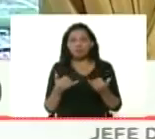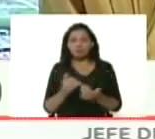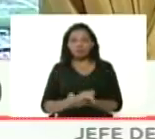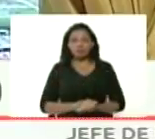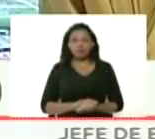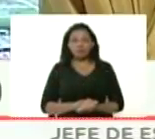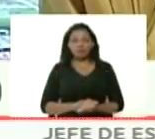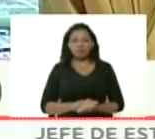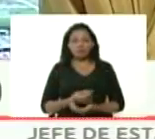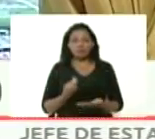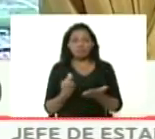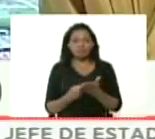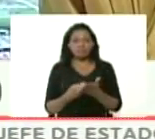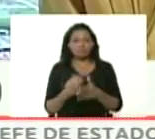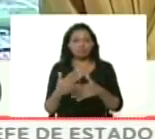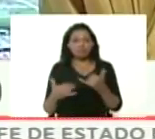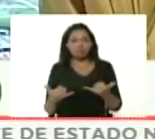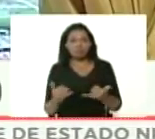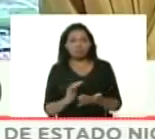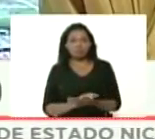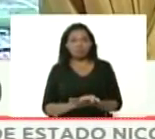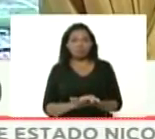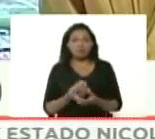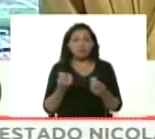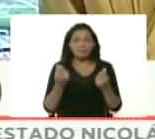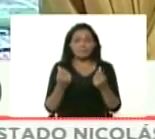Insumos, inversión, precios.